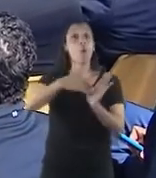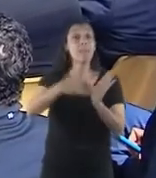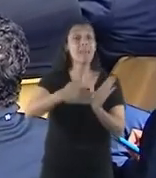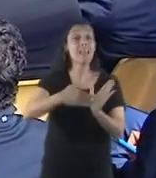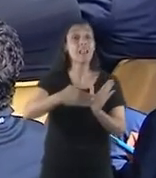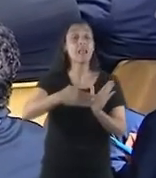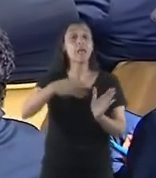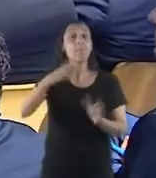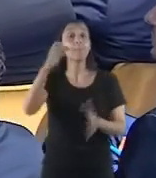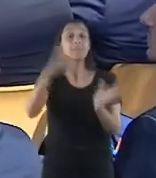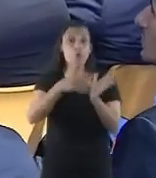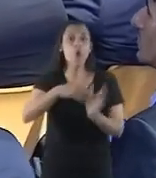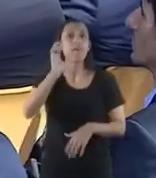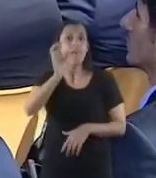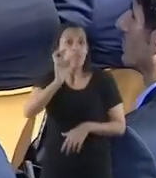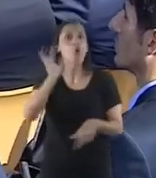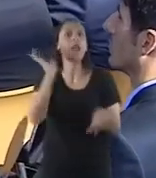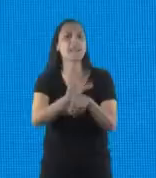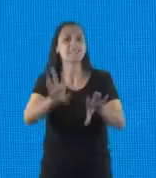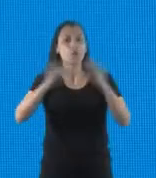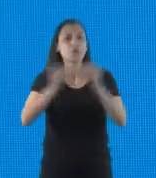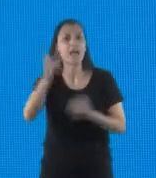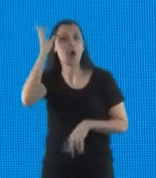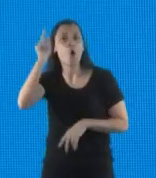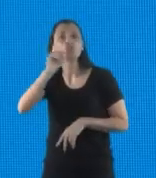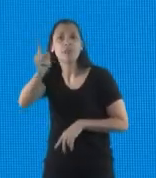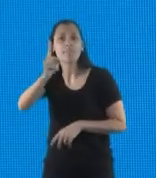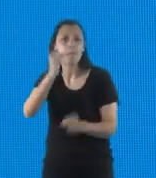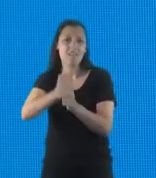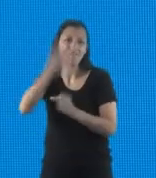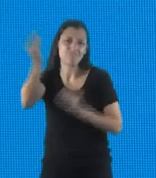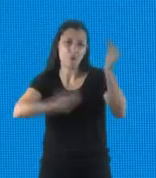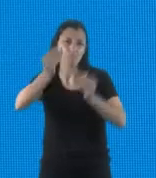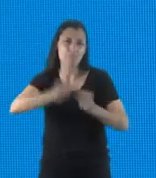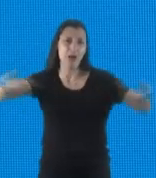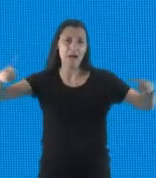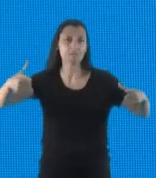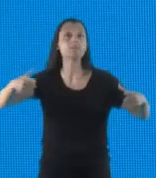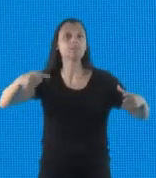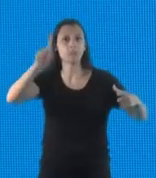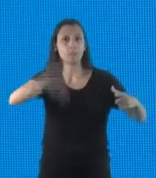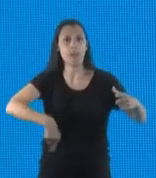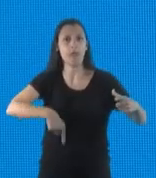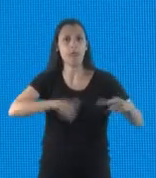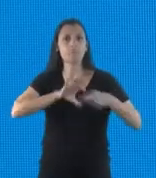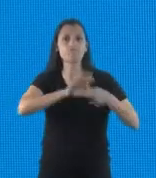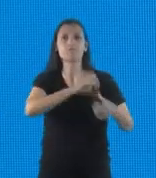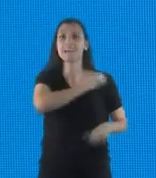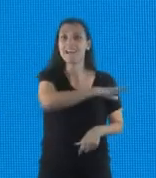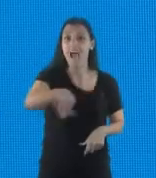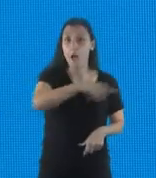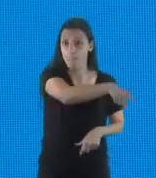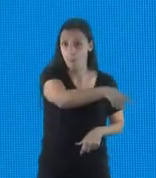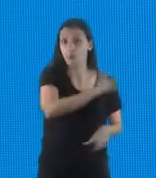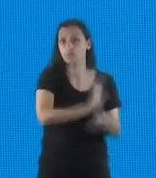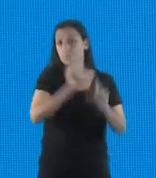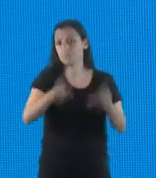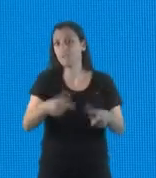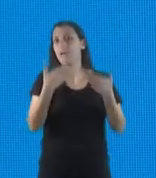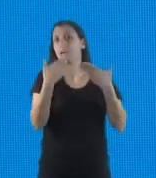2.000 millones de dólares que representan 80.000 nuevos empleos rurales a lo largo de todo el